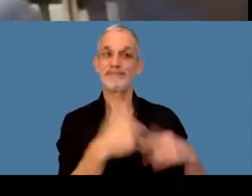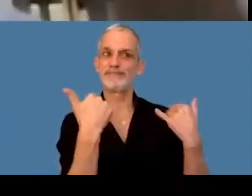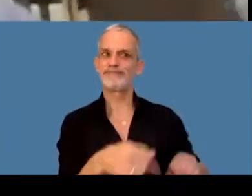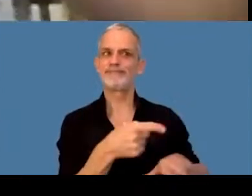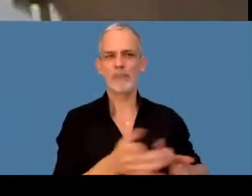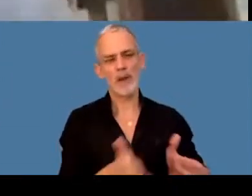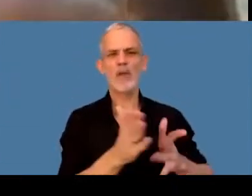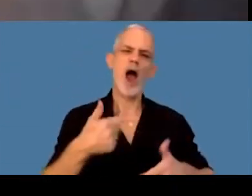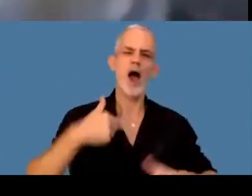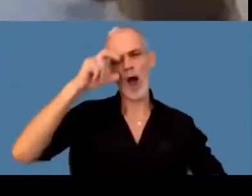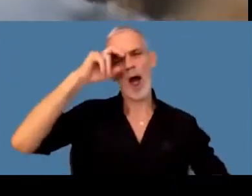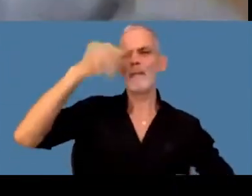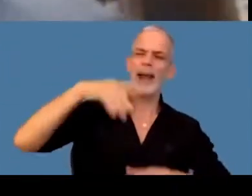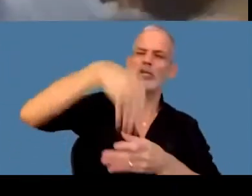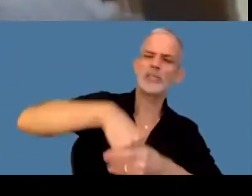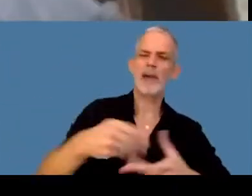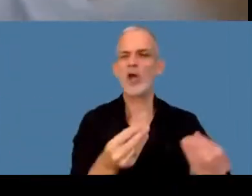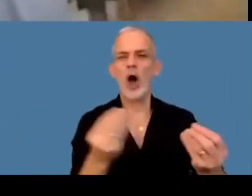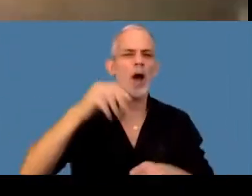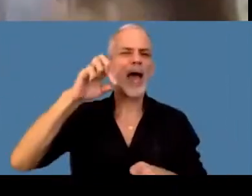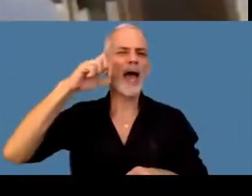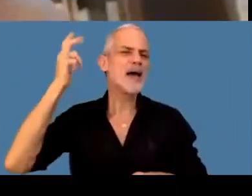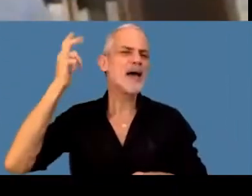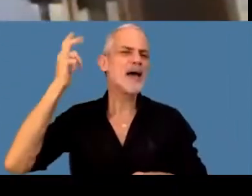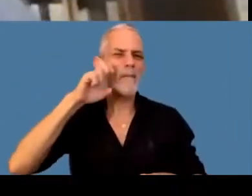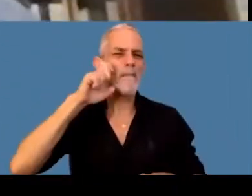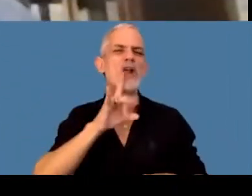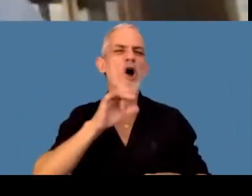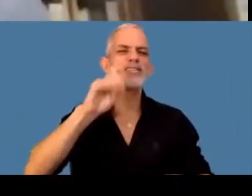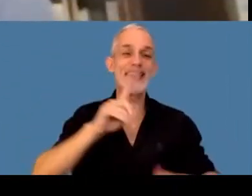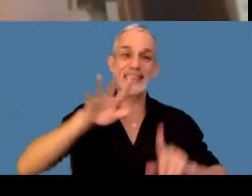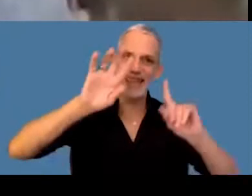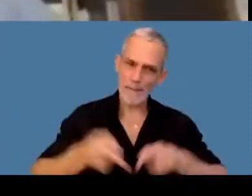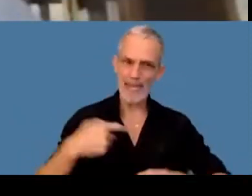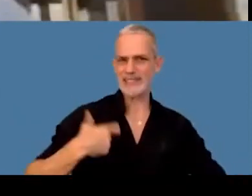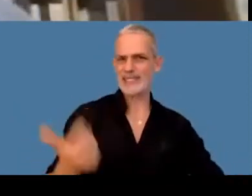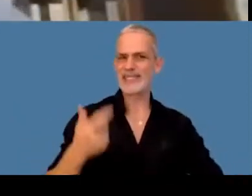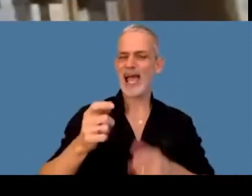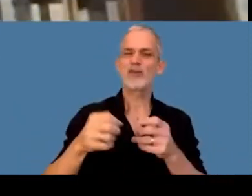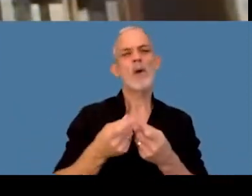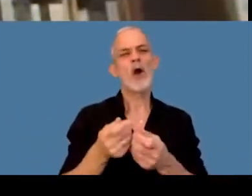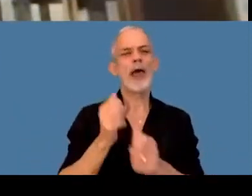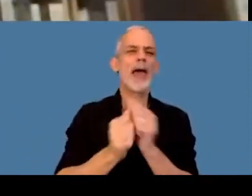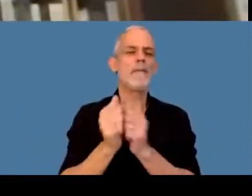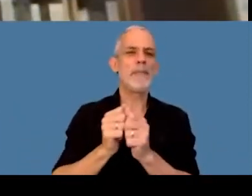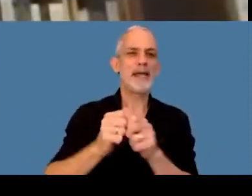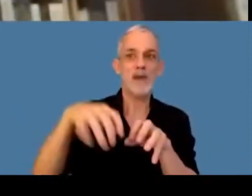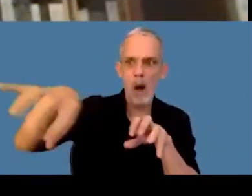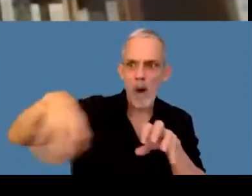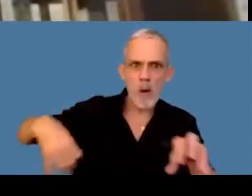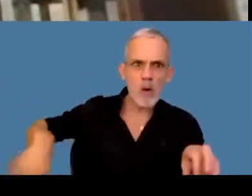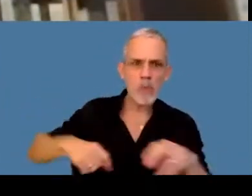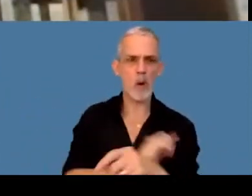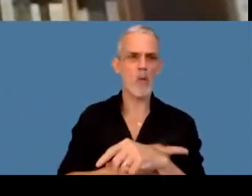ay, Perón se metió, porque Pinochet también se metió para armar sindicatos por empresa y para atomizar todas las relaciones laborales.